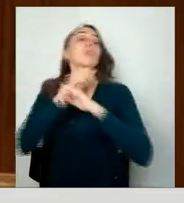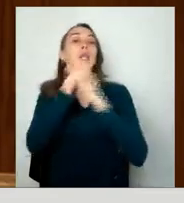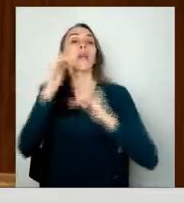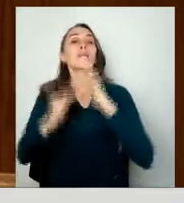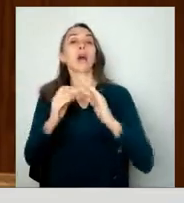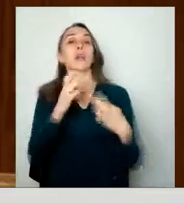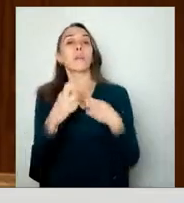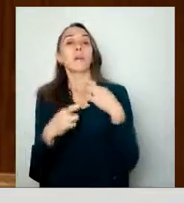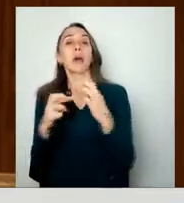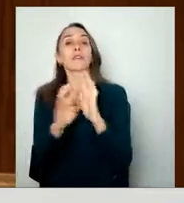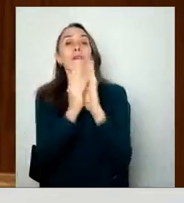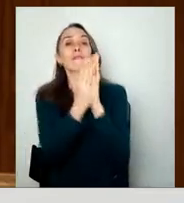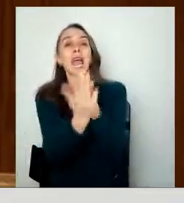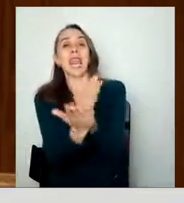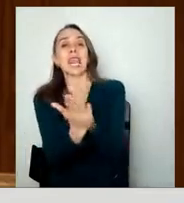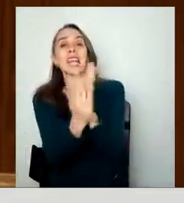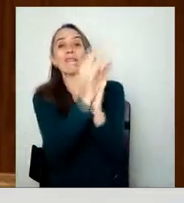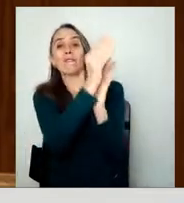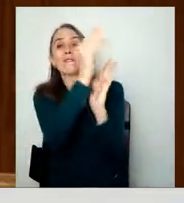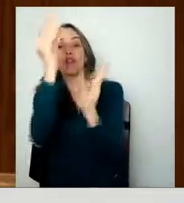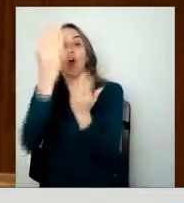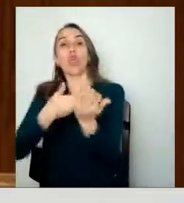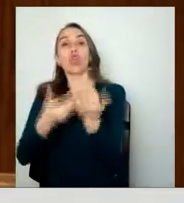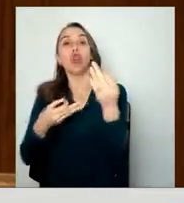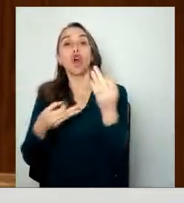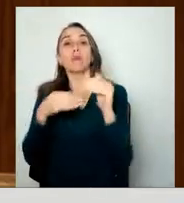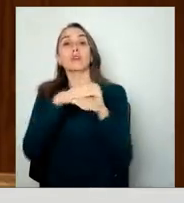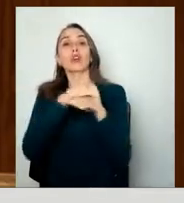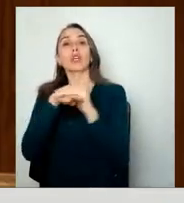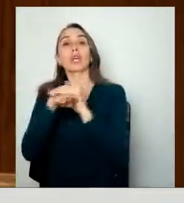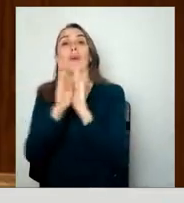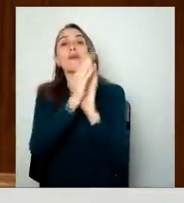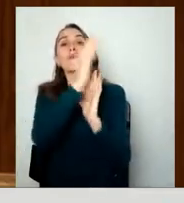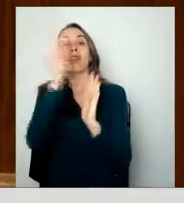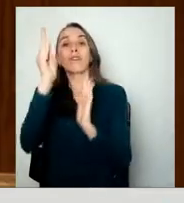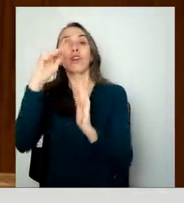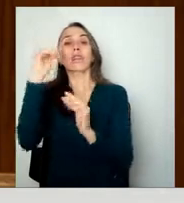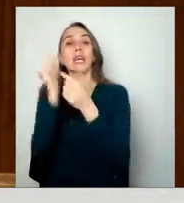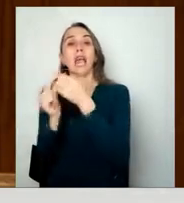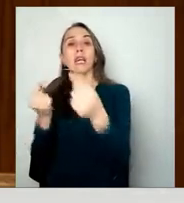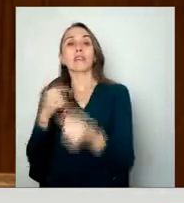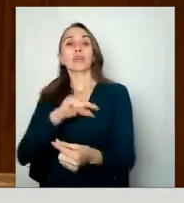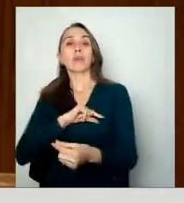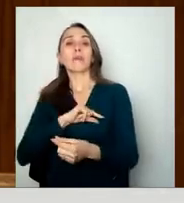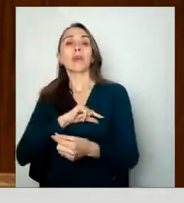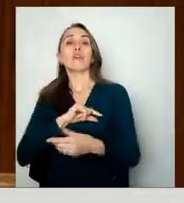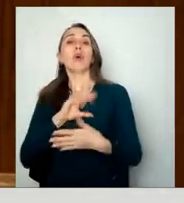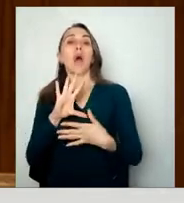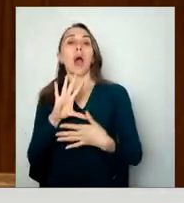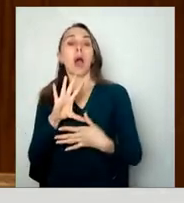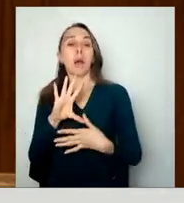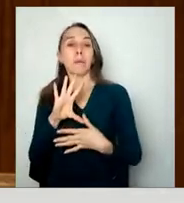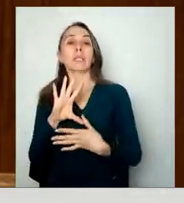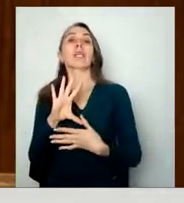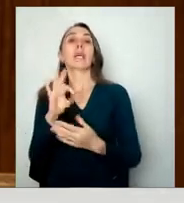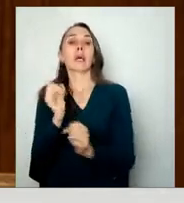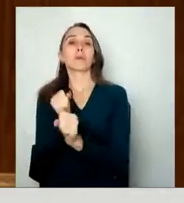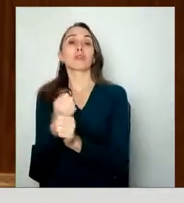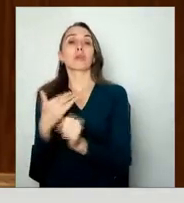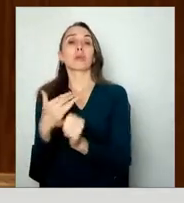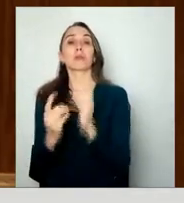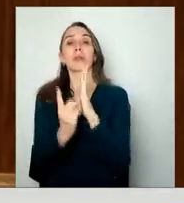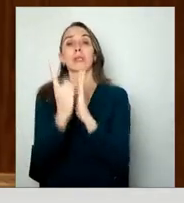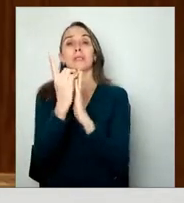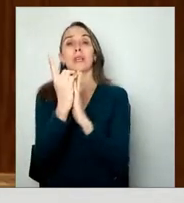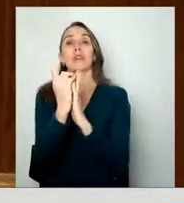bibliográfico y documental que conserva la biblioteca nacional iberoamericana tarea prioritaria e ineludible para el desarrollo de la